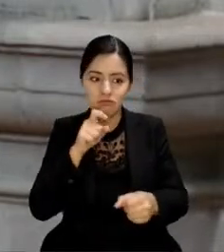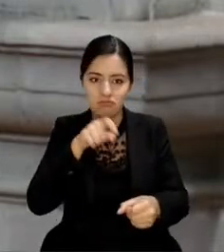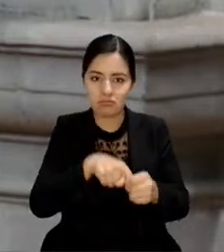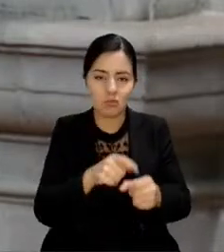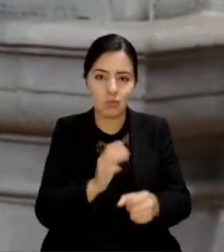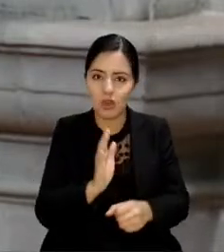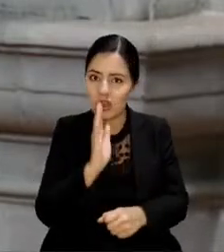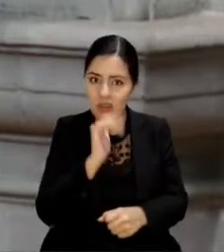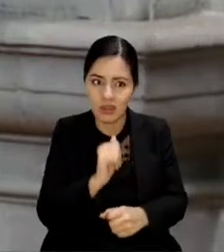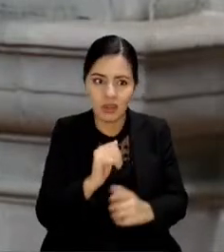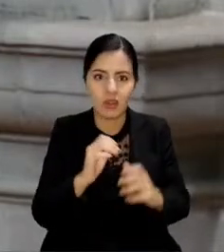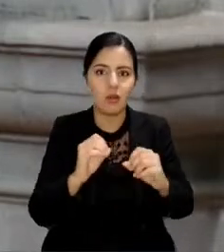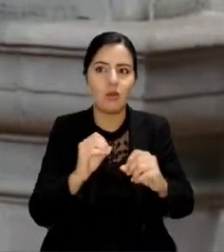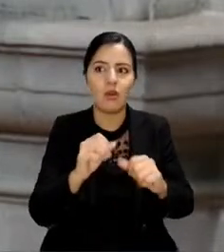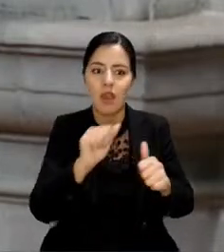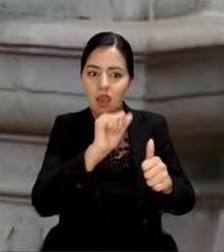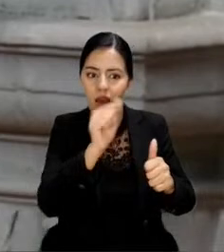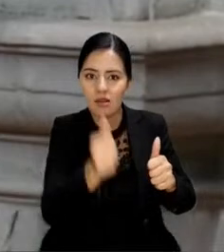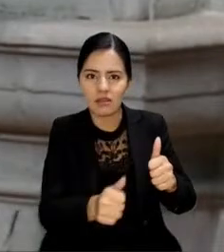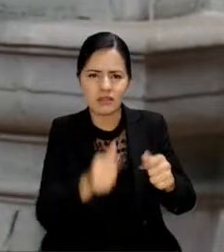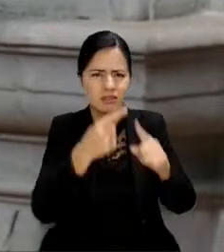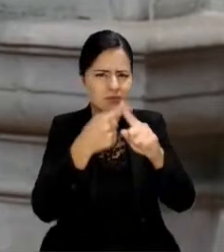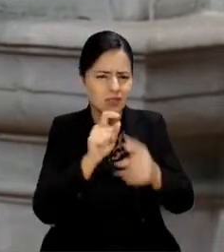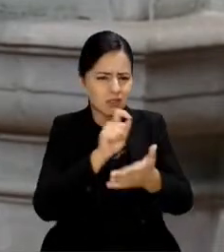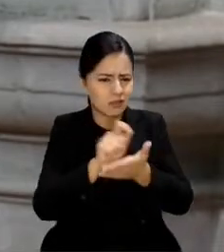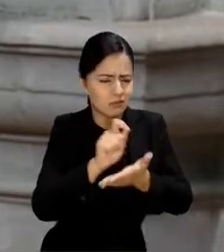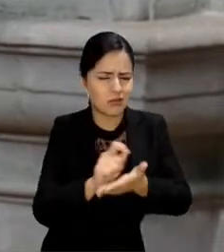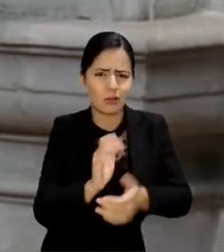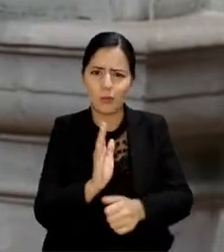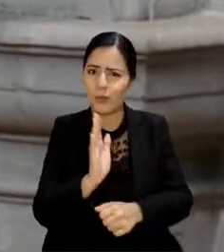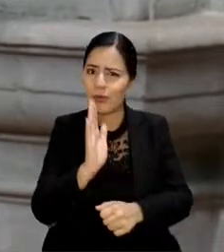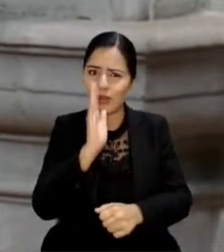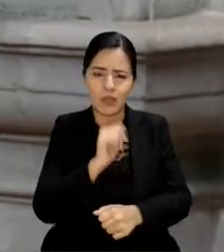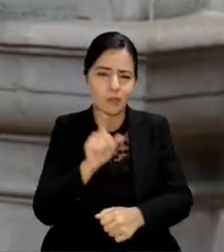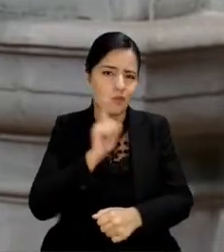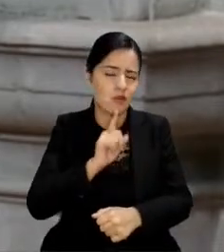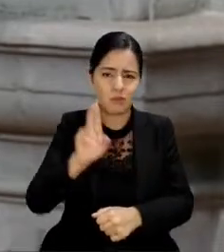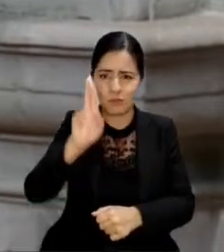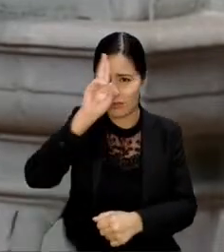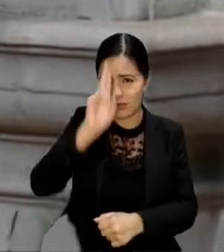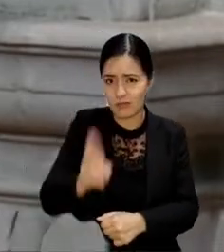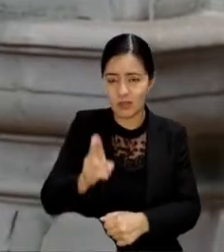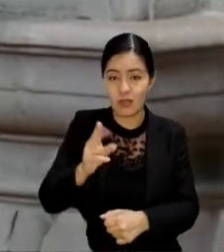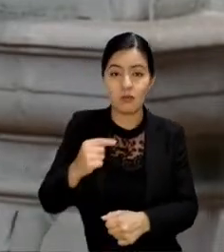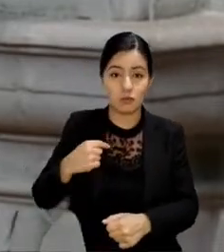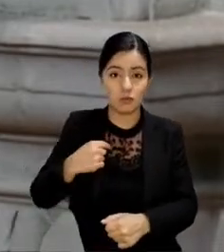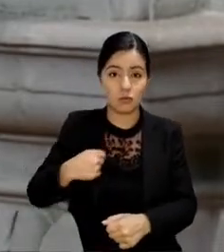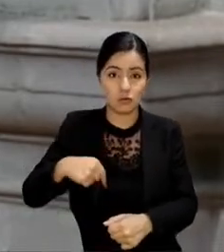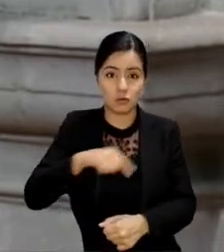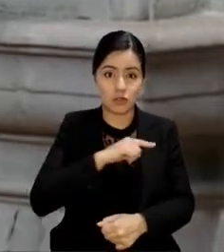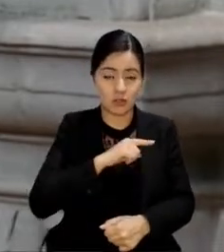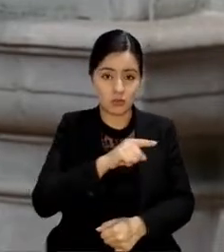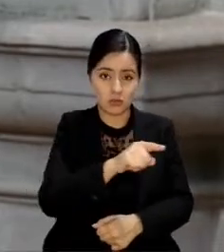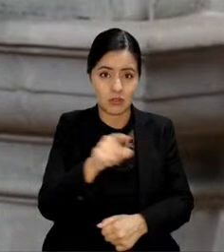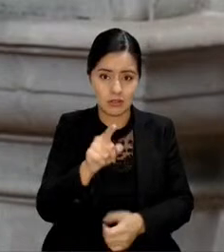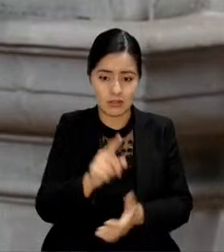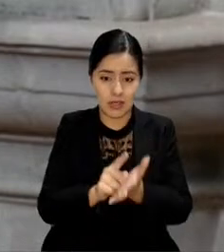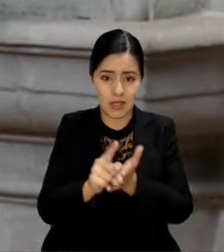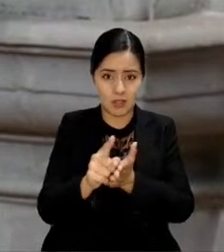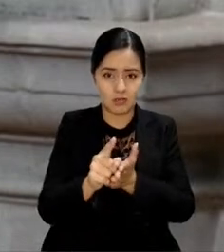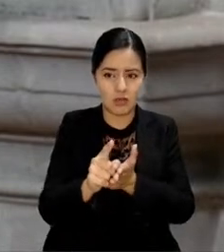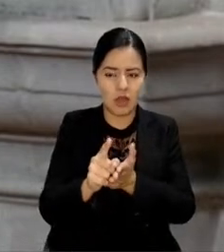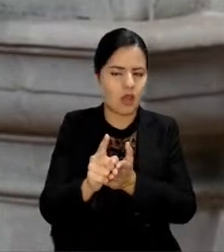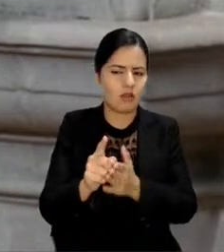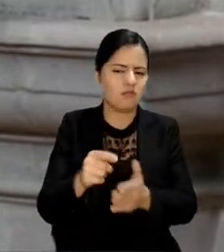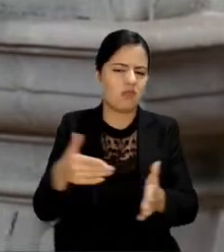artes por cientos de años. Nosotras somos a las que se nos cuestiona la plenitud de nuestros derechos y todavía